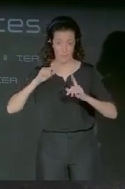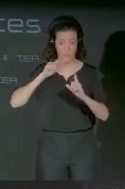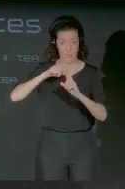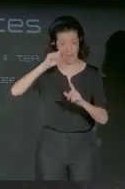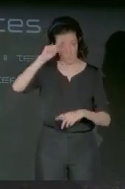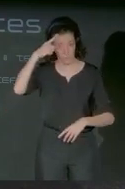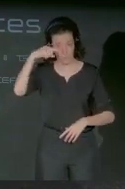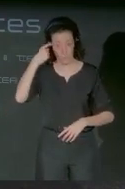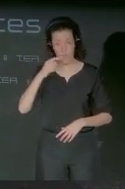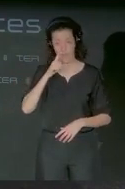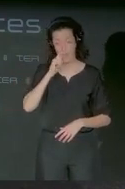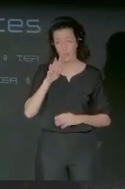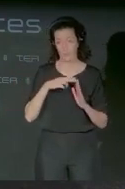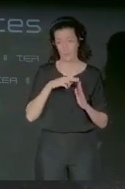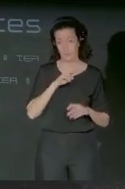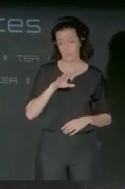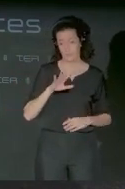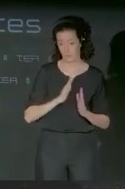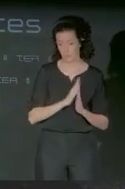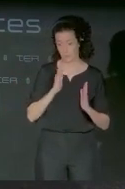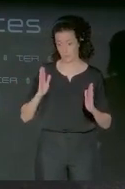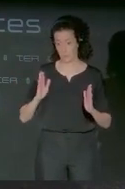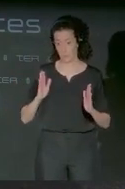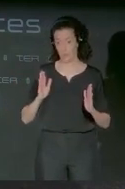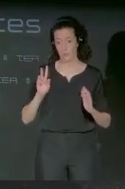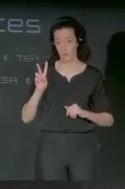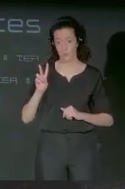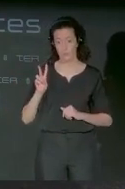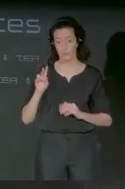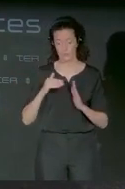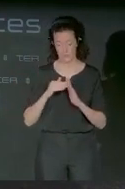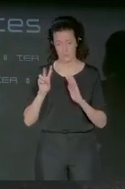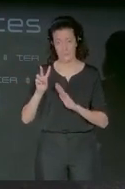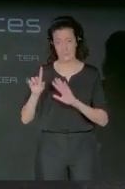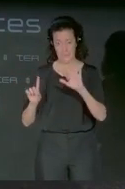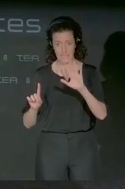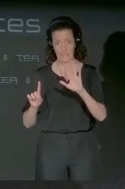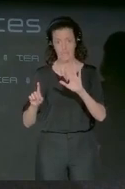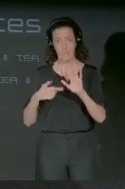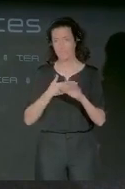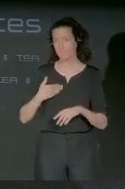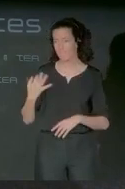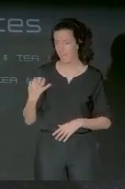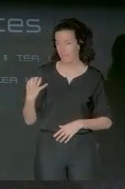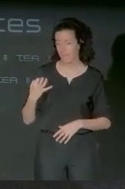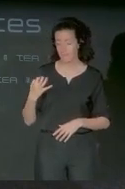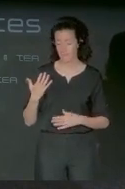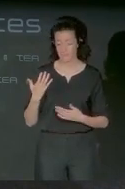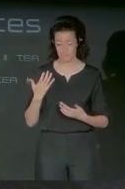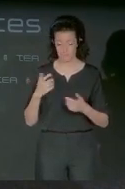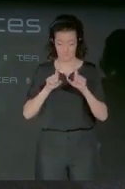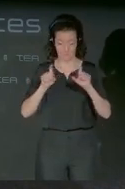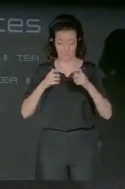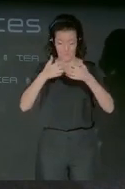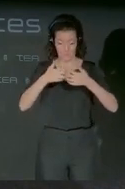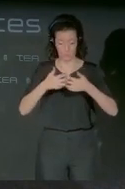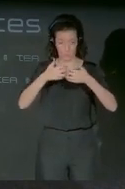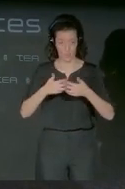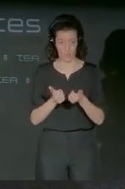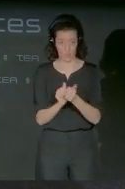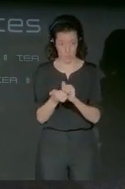las iniciativas ya favorecer o fomentar la industria del videojuego a nivel europeo. Tenemos